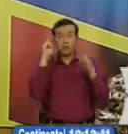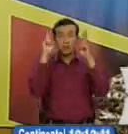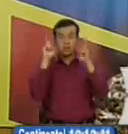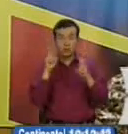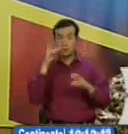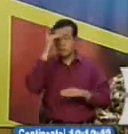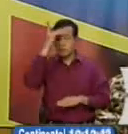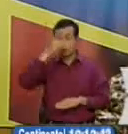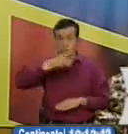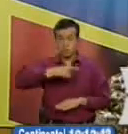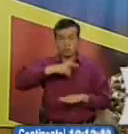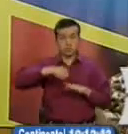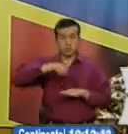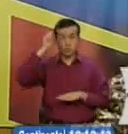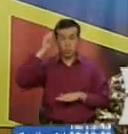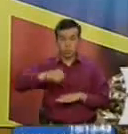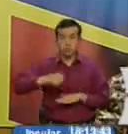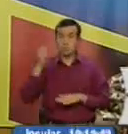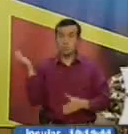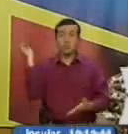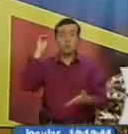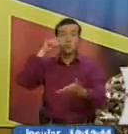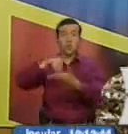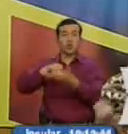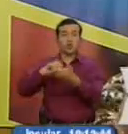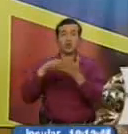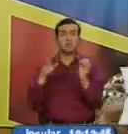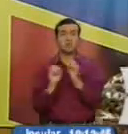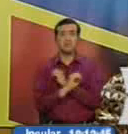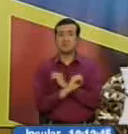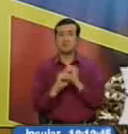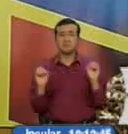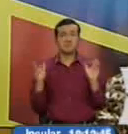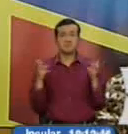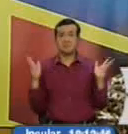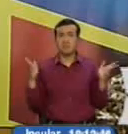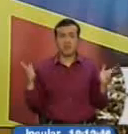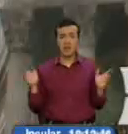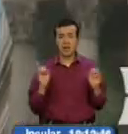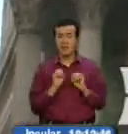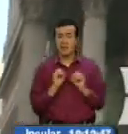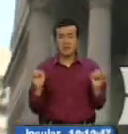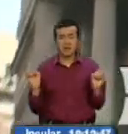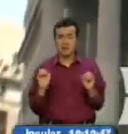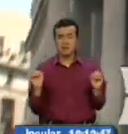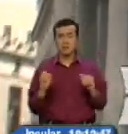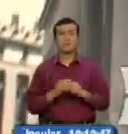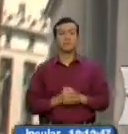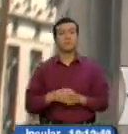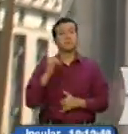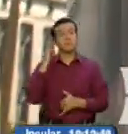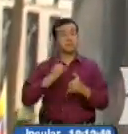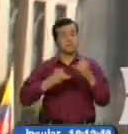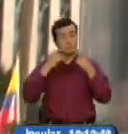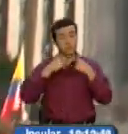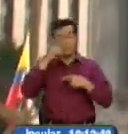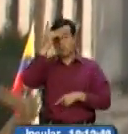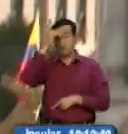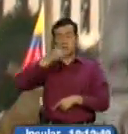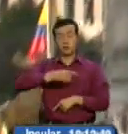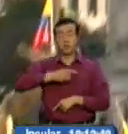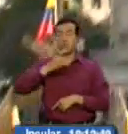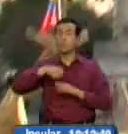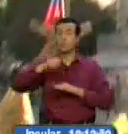la sentencia ingresó a esa computadora por ningún mecanismo externo. Finalmente aseguró que esta última decisión